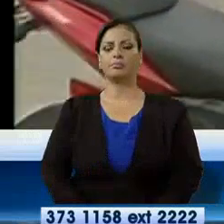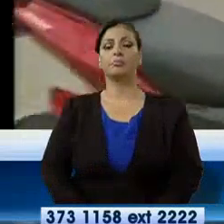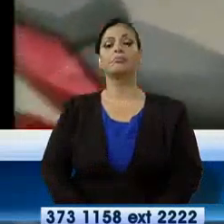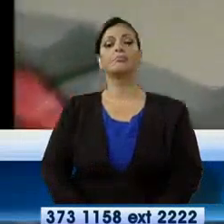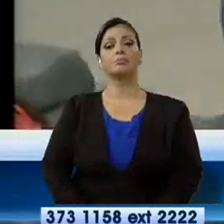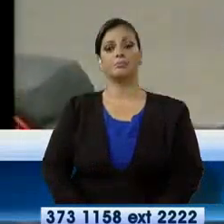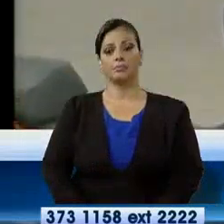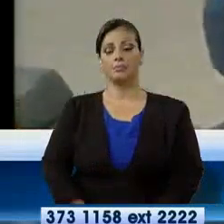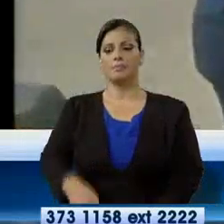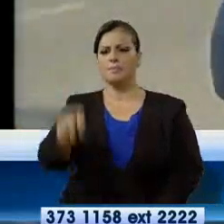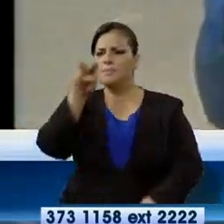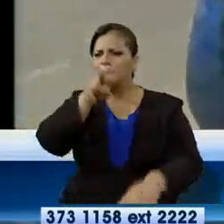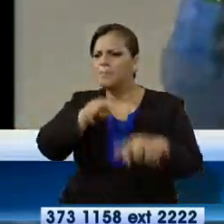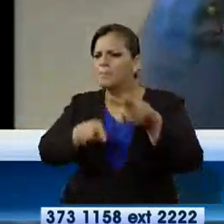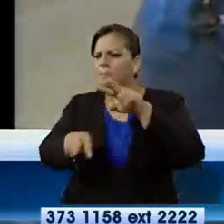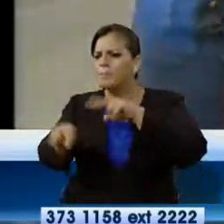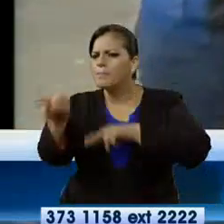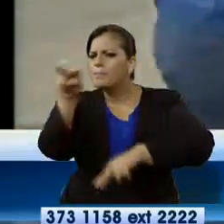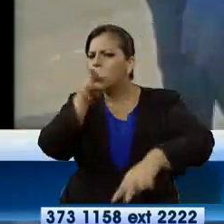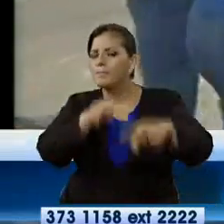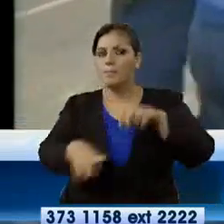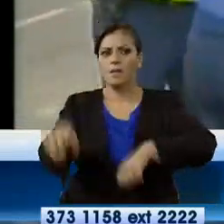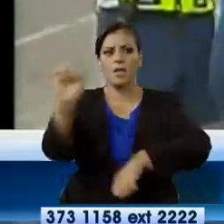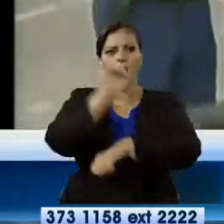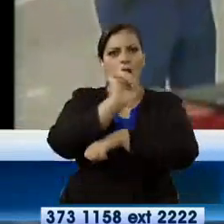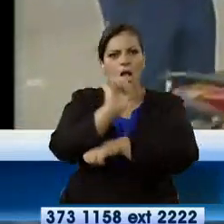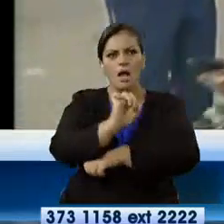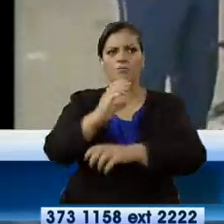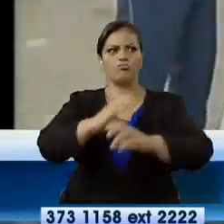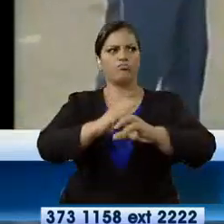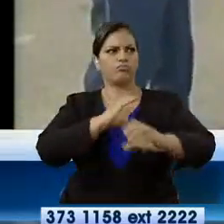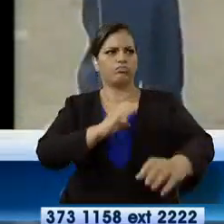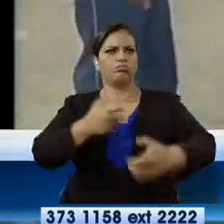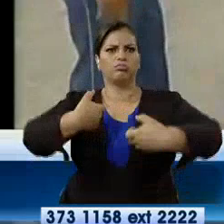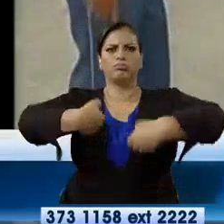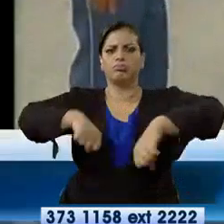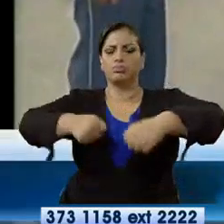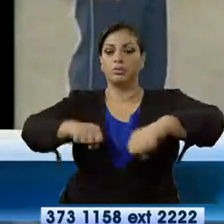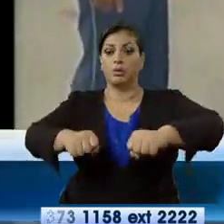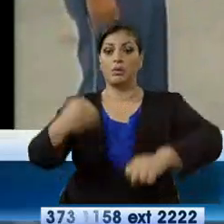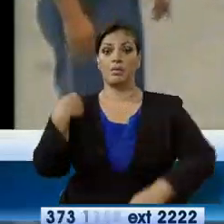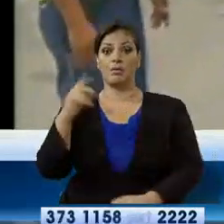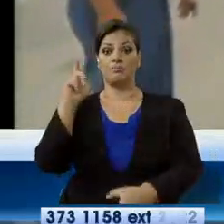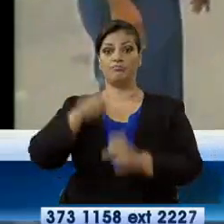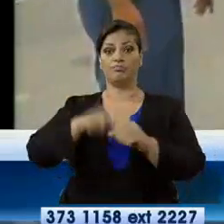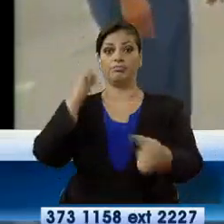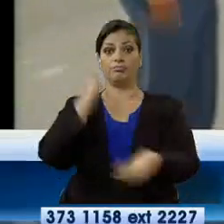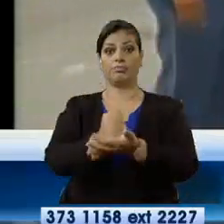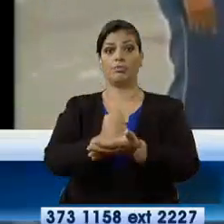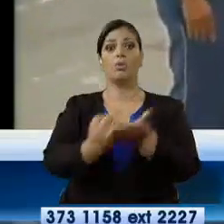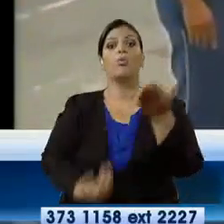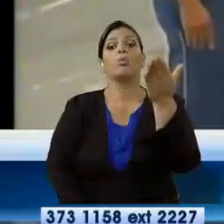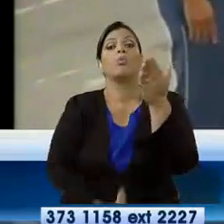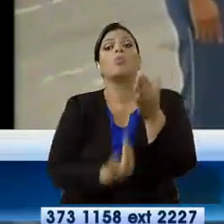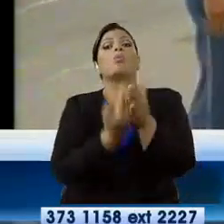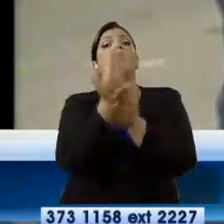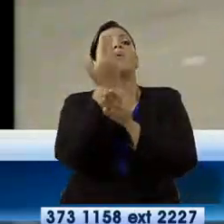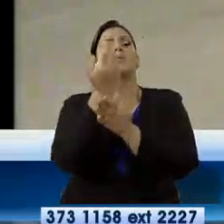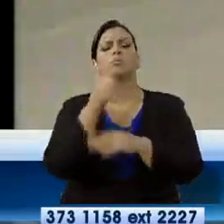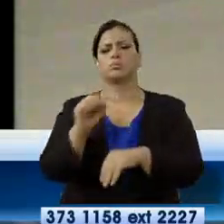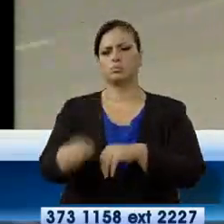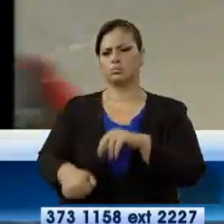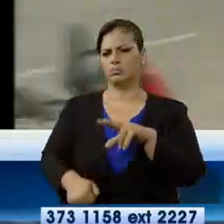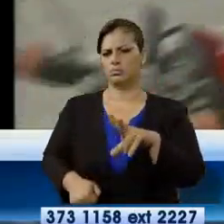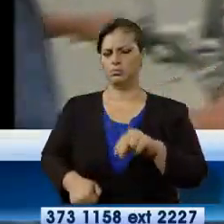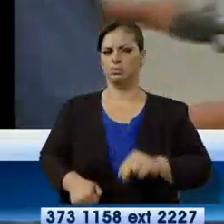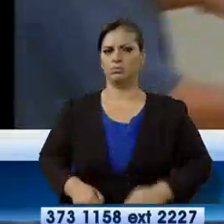que los vehículos que circulan por este sector cuenten con la matrícula actualizada. No que solo he matriculado hasta